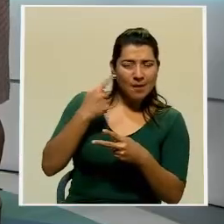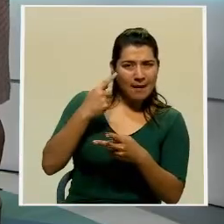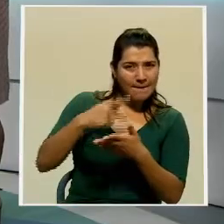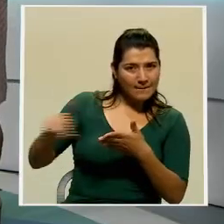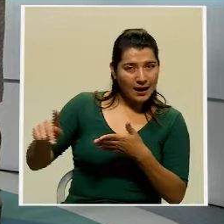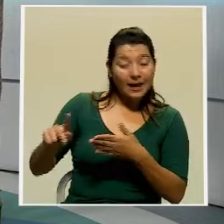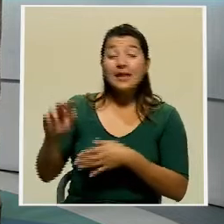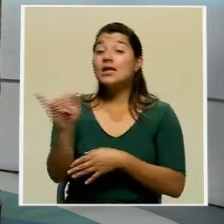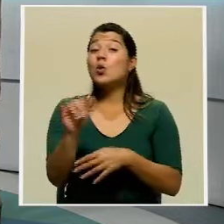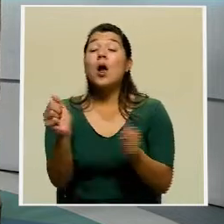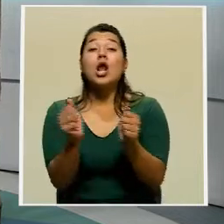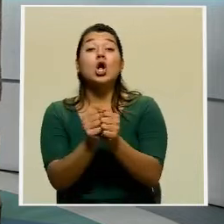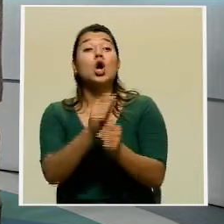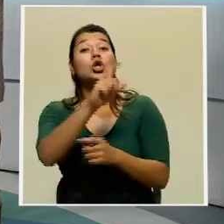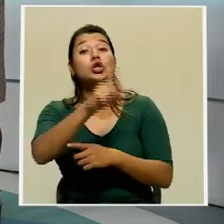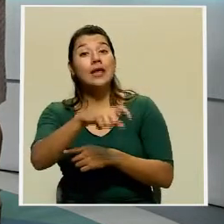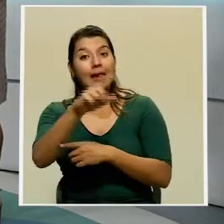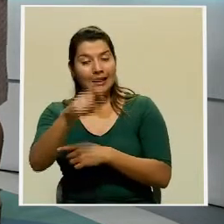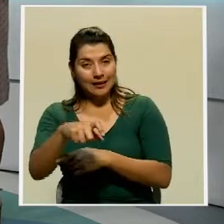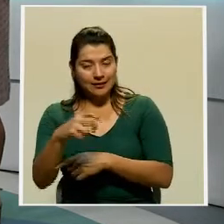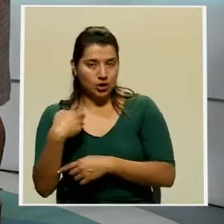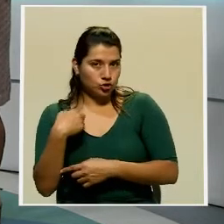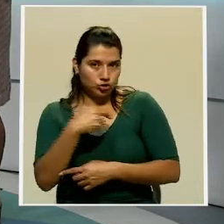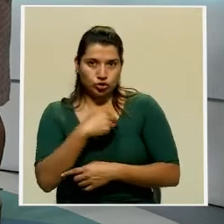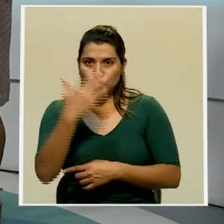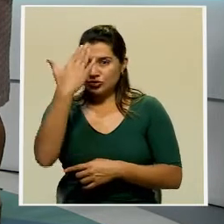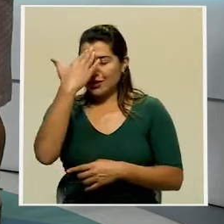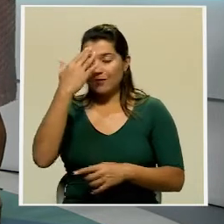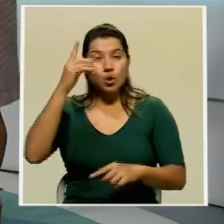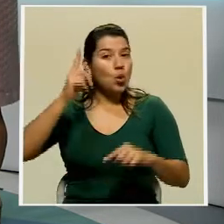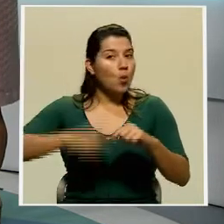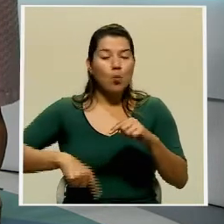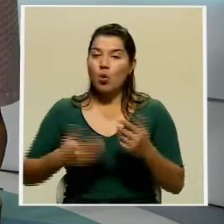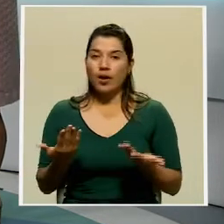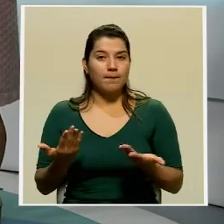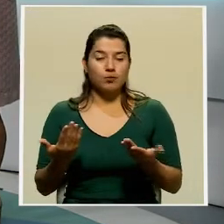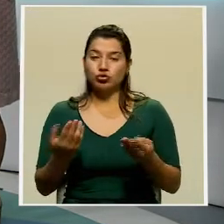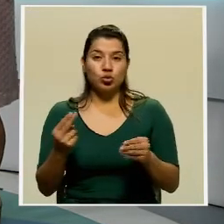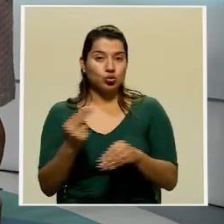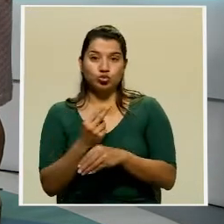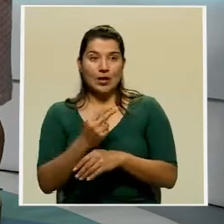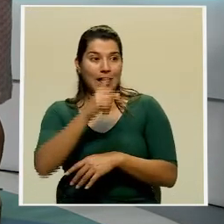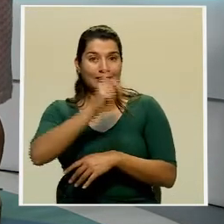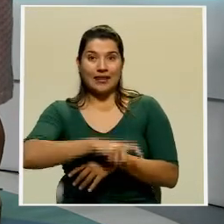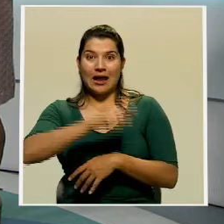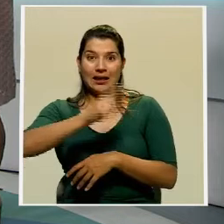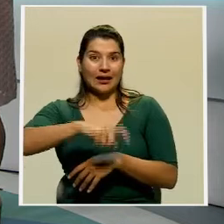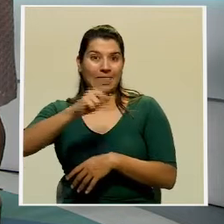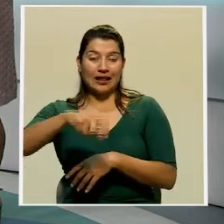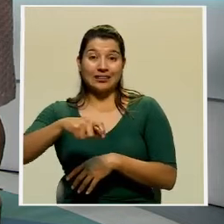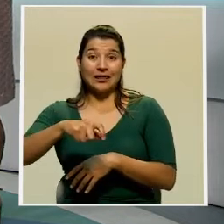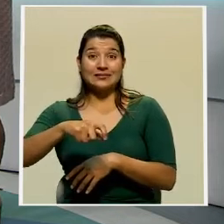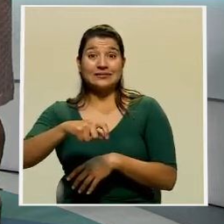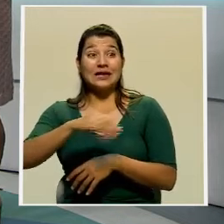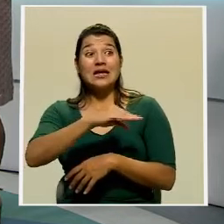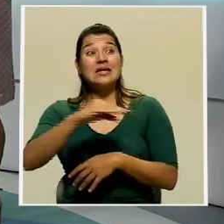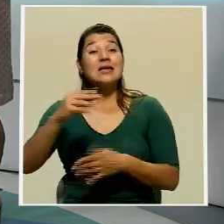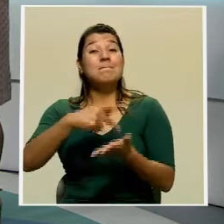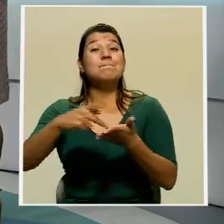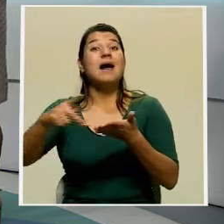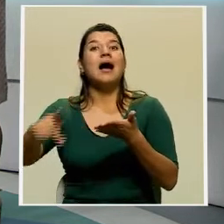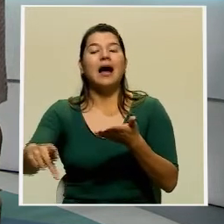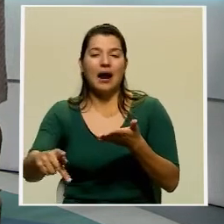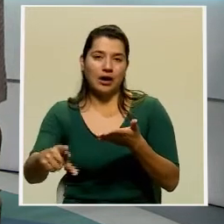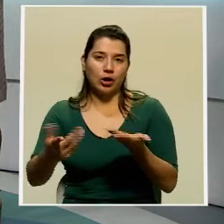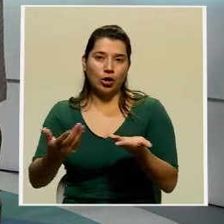Lo mismo con la tarjeta de crédito, sabemos que no podemos disponer de este dinero y pagarlo a 6 meses a menos de que